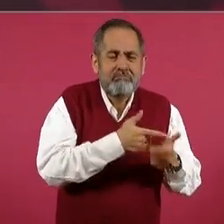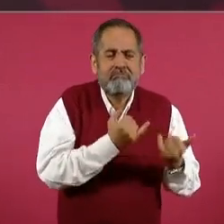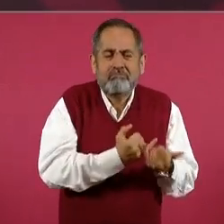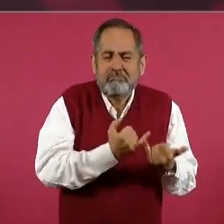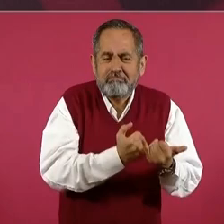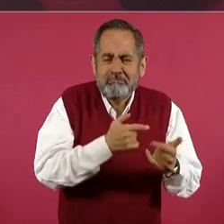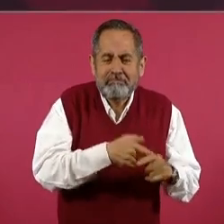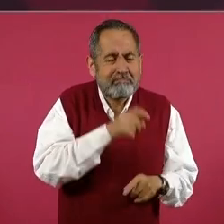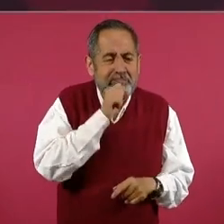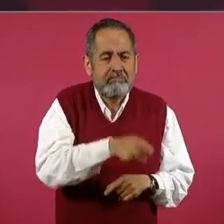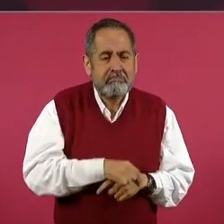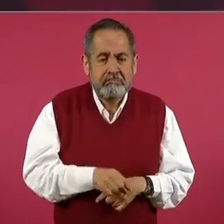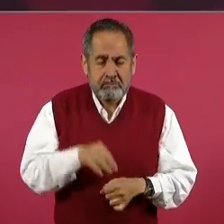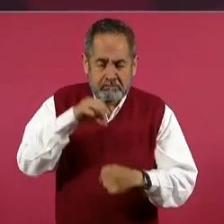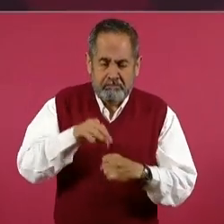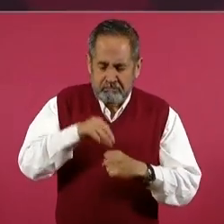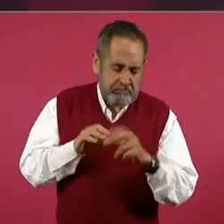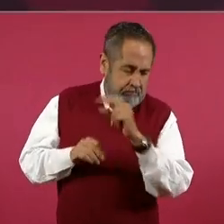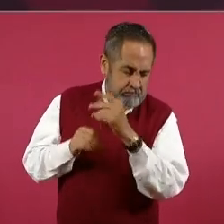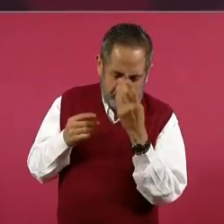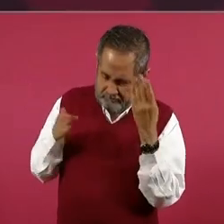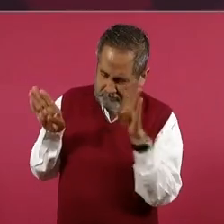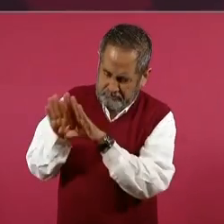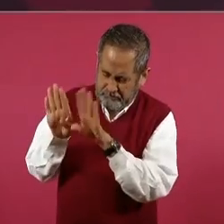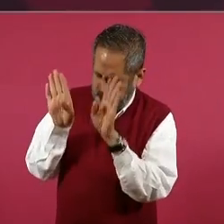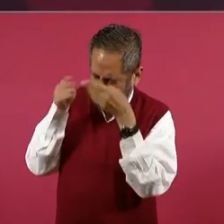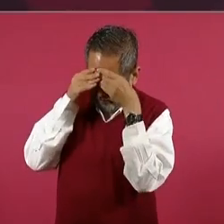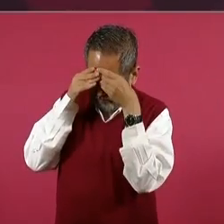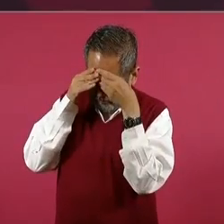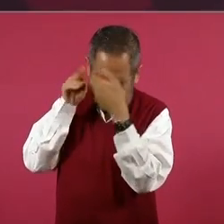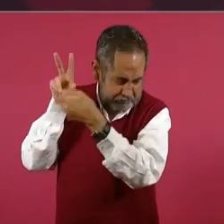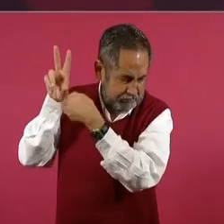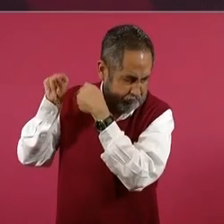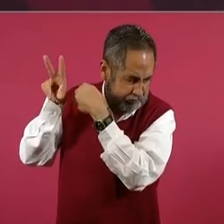que se cerraron.